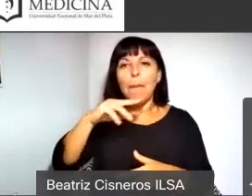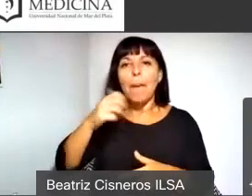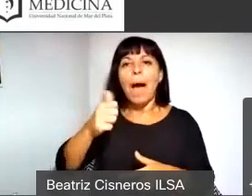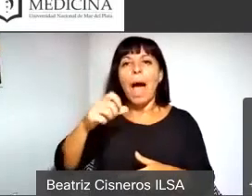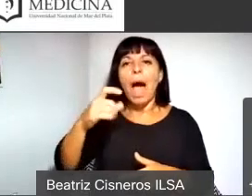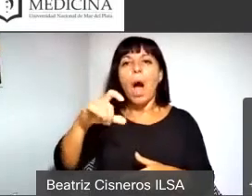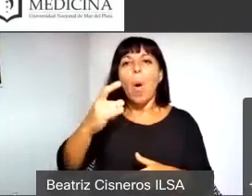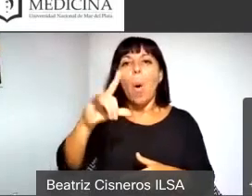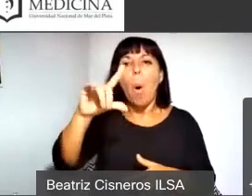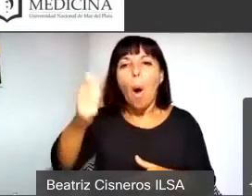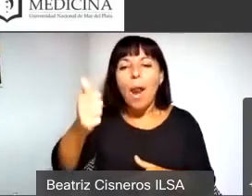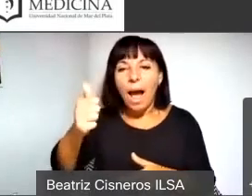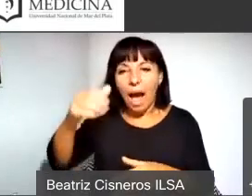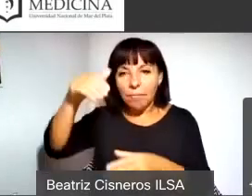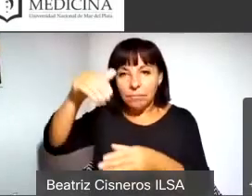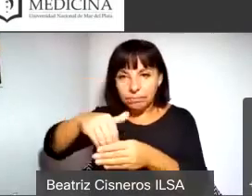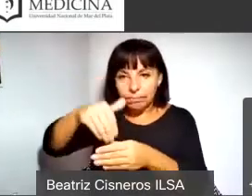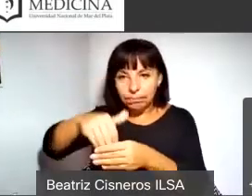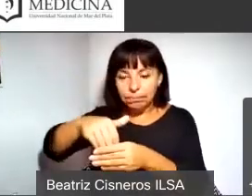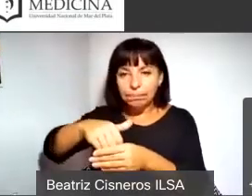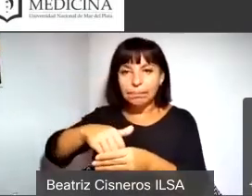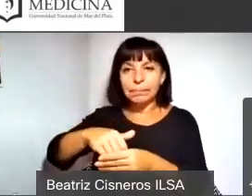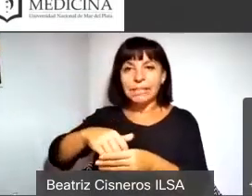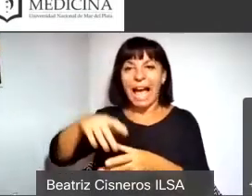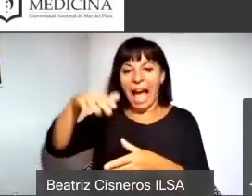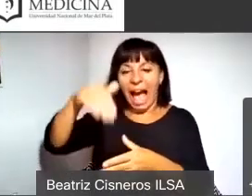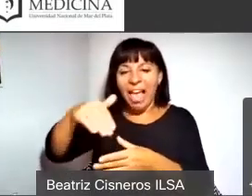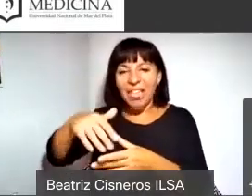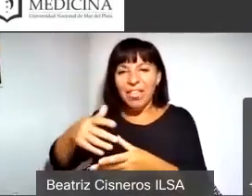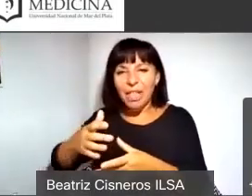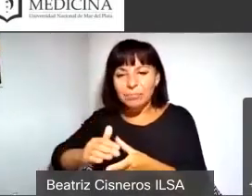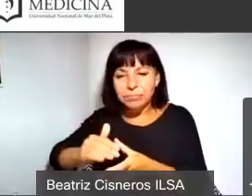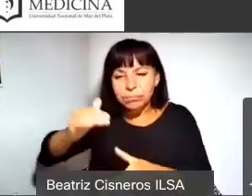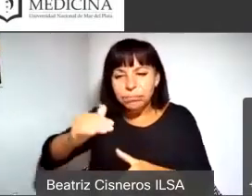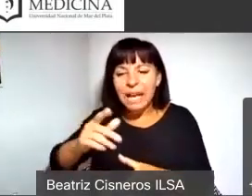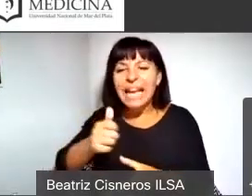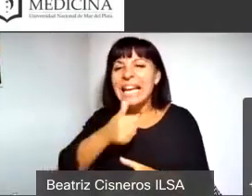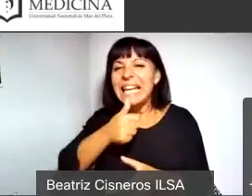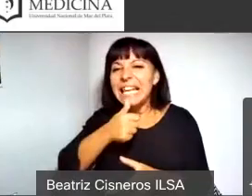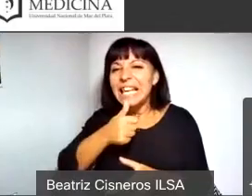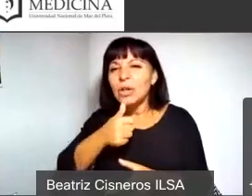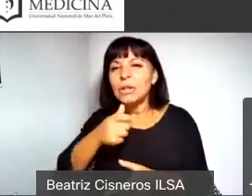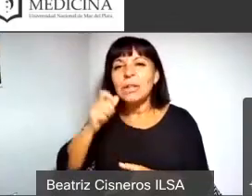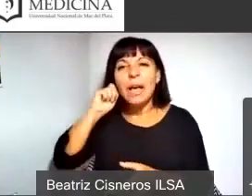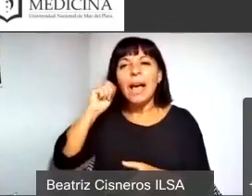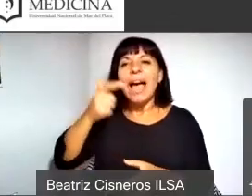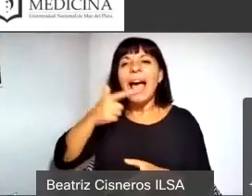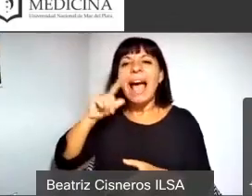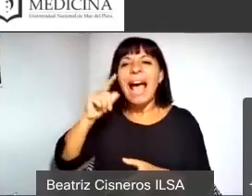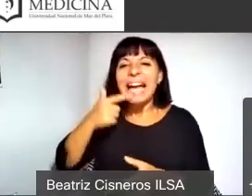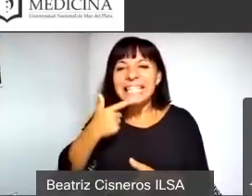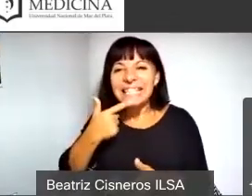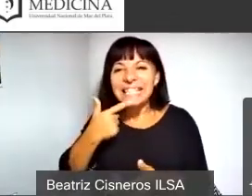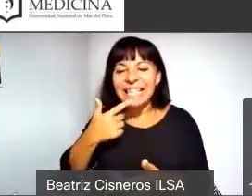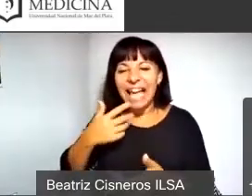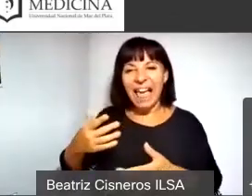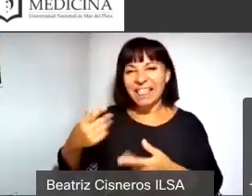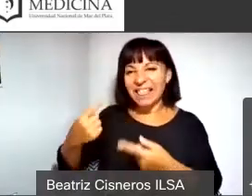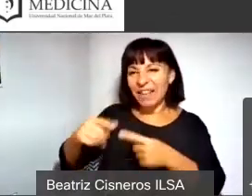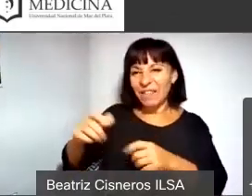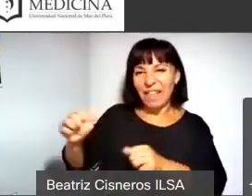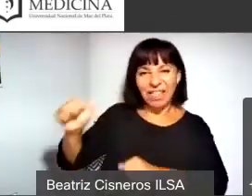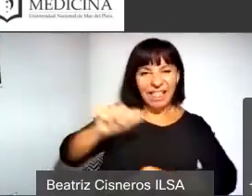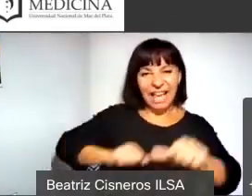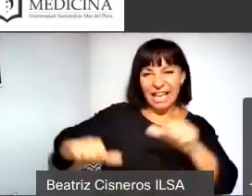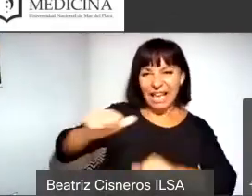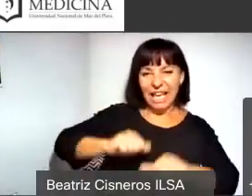central en la cual se acumulan líquidos y gases y se llevan a cabo en su interior diferentes reacciones específicas que tienen